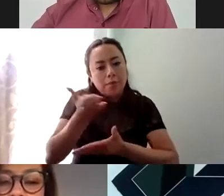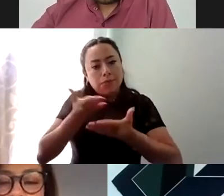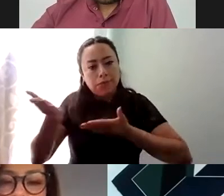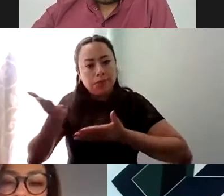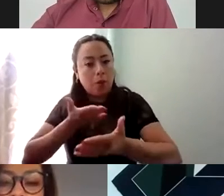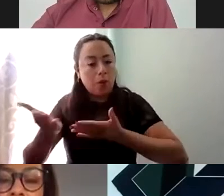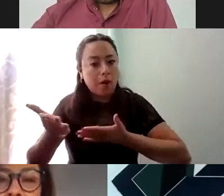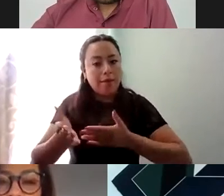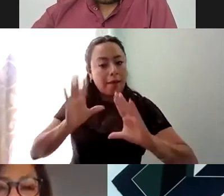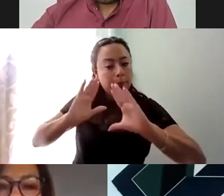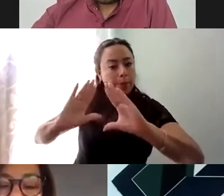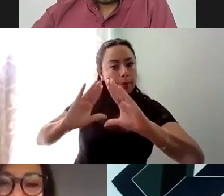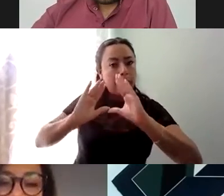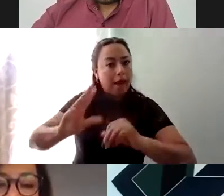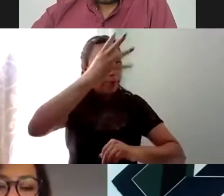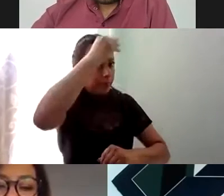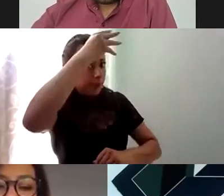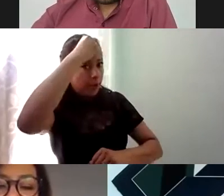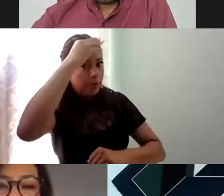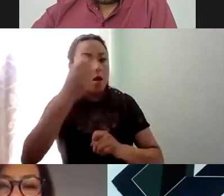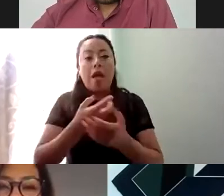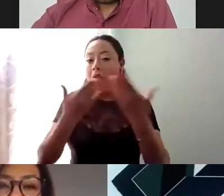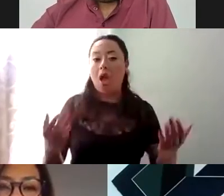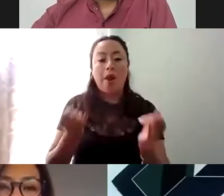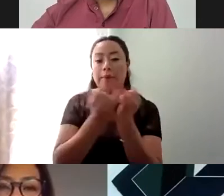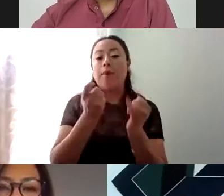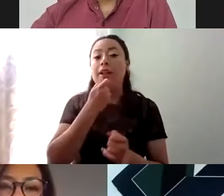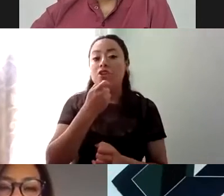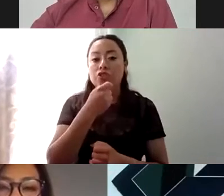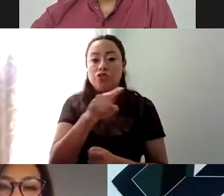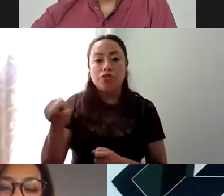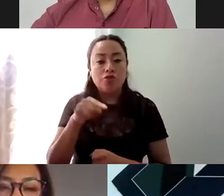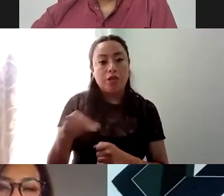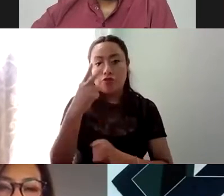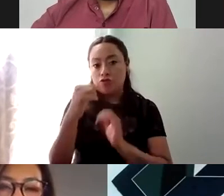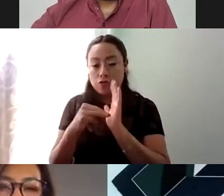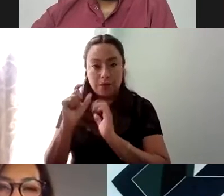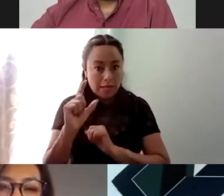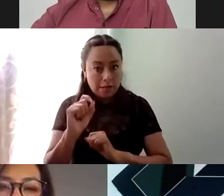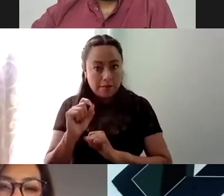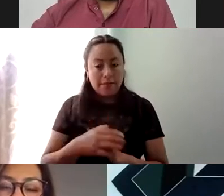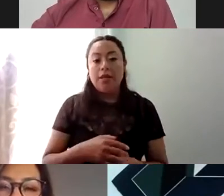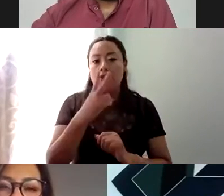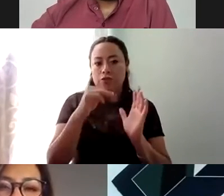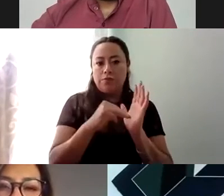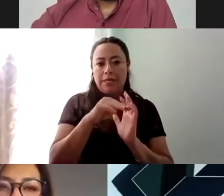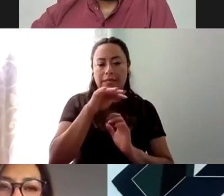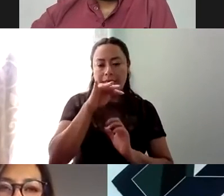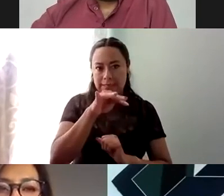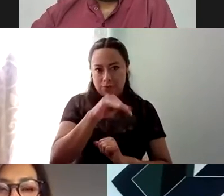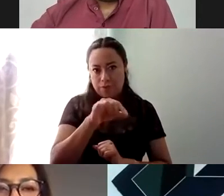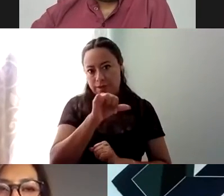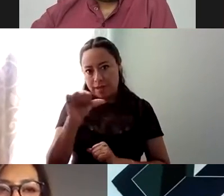fue posible y a final de cuentas los niños terminaron en 2020, perdón, quiero aclarar, fue en el ciclo escolar 2019-2020 y